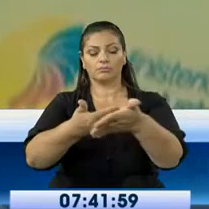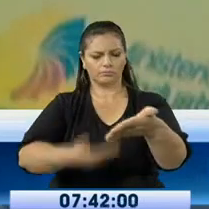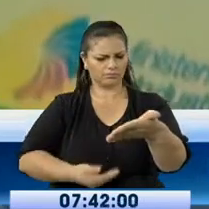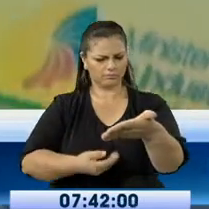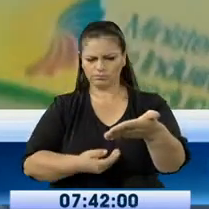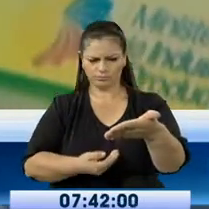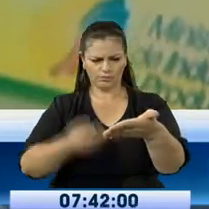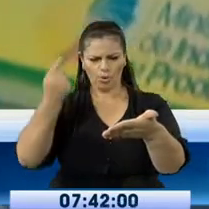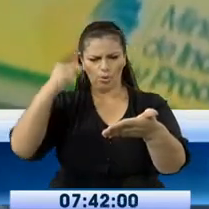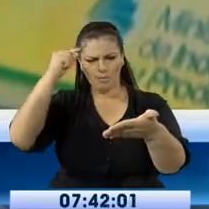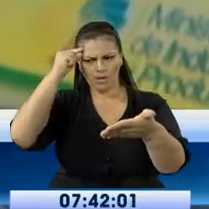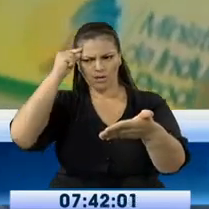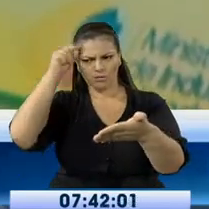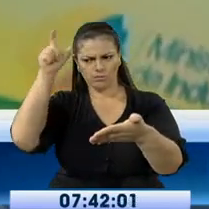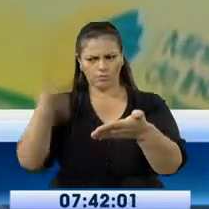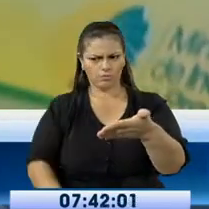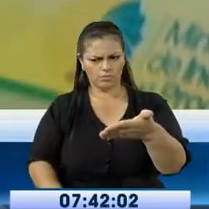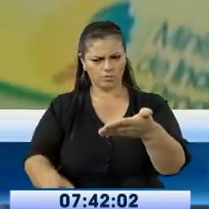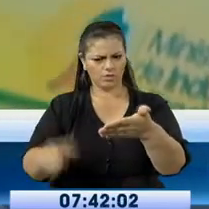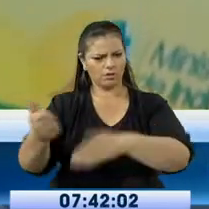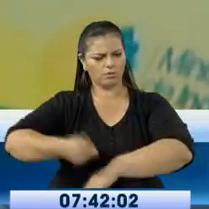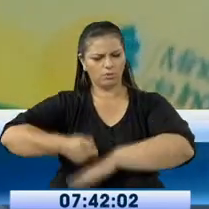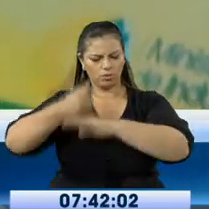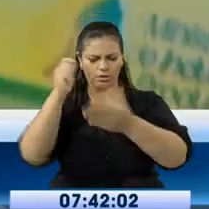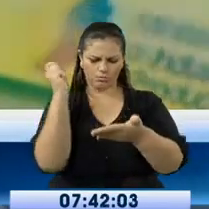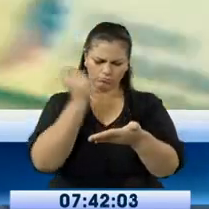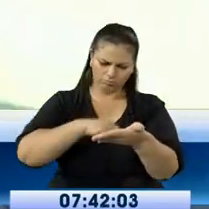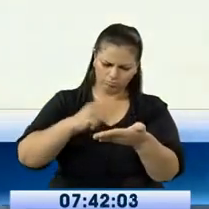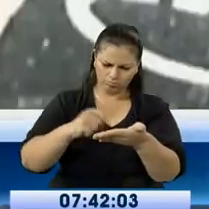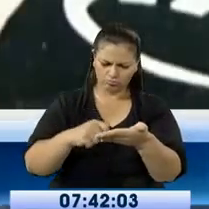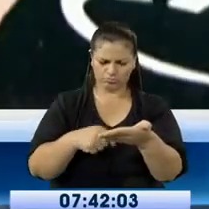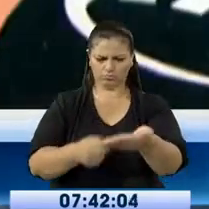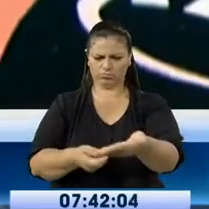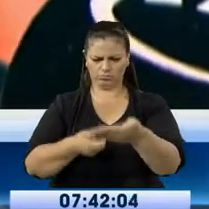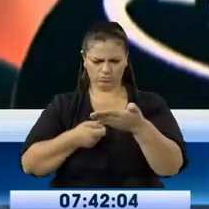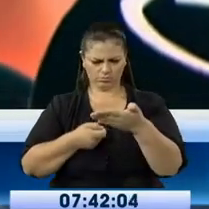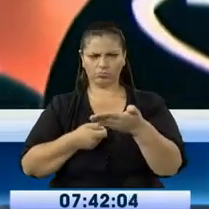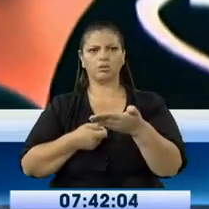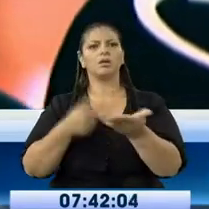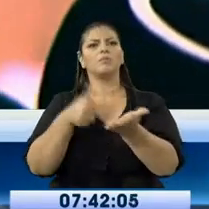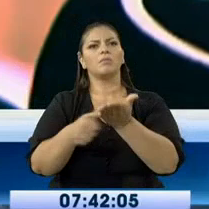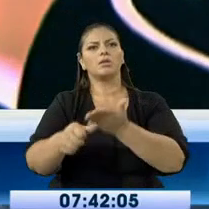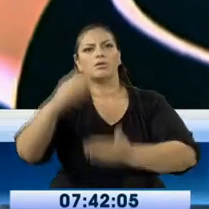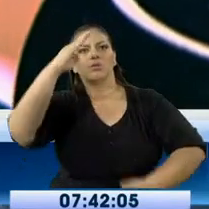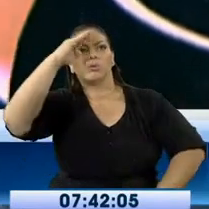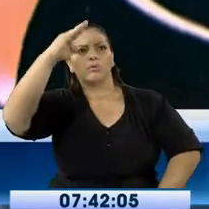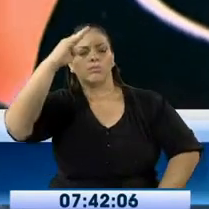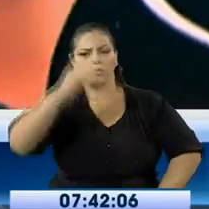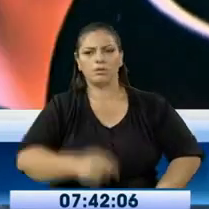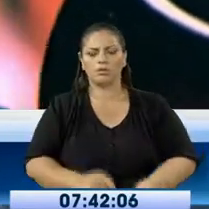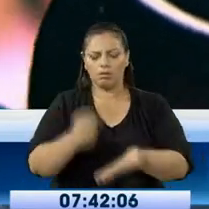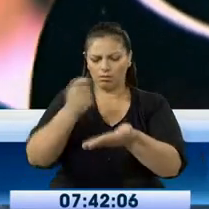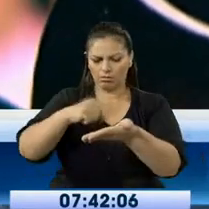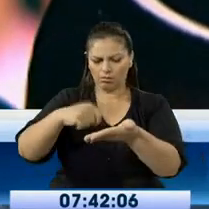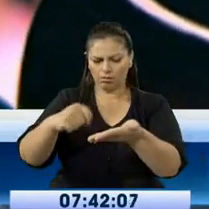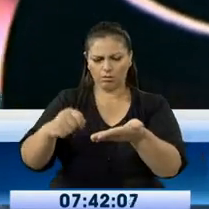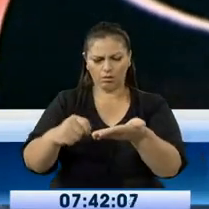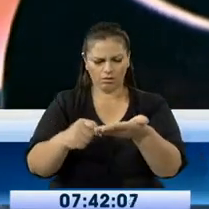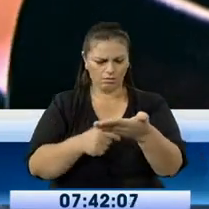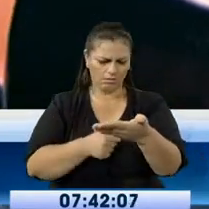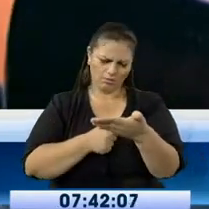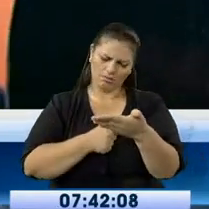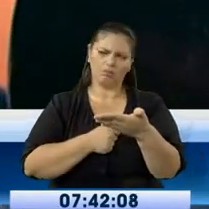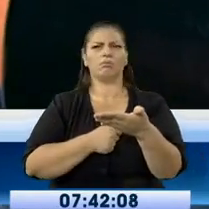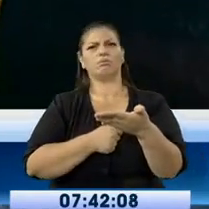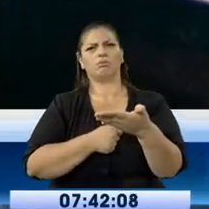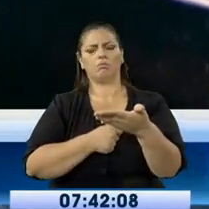era falso. El diploma aparentemente sale bien, con firmas del ministro del Interior, con todo. Y da la casualidad que va